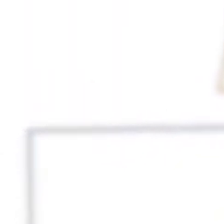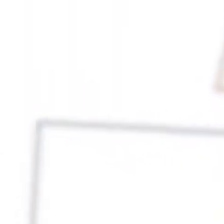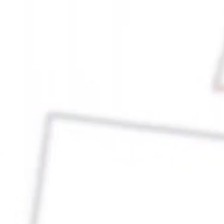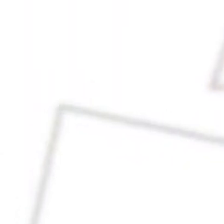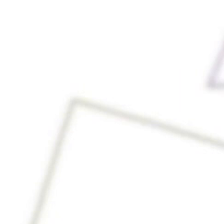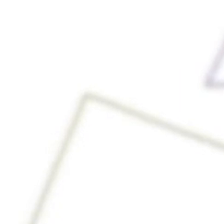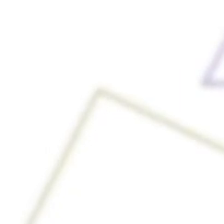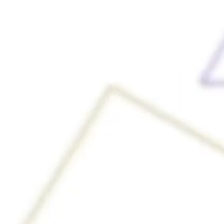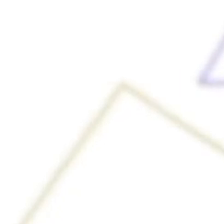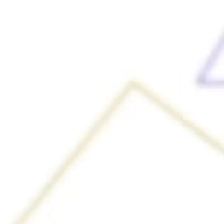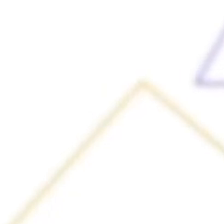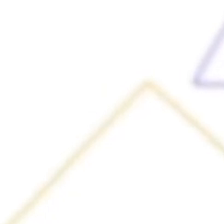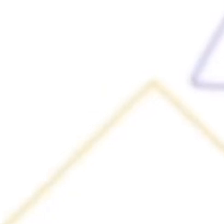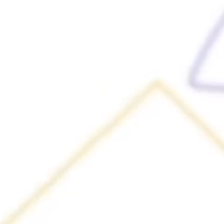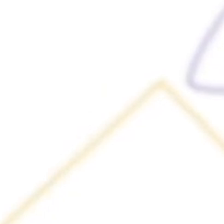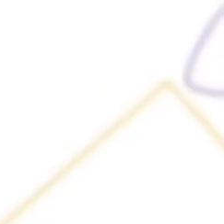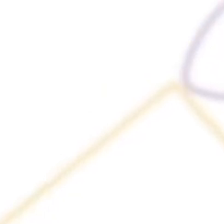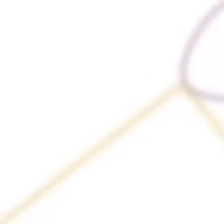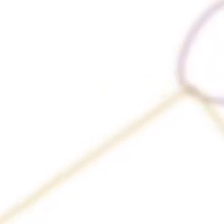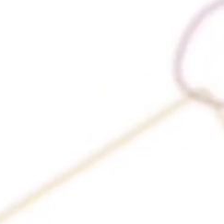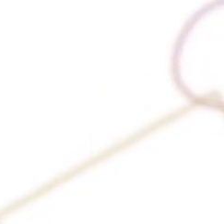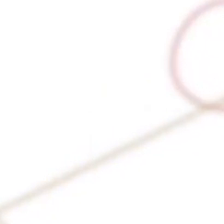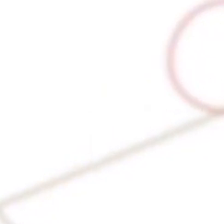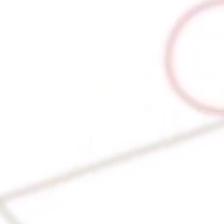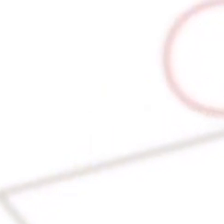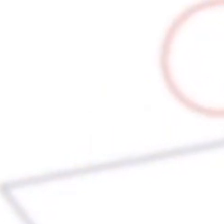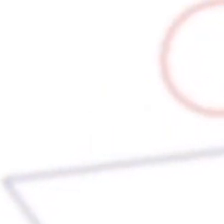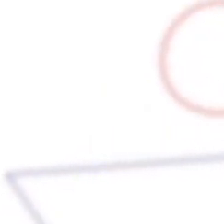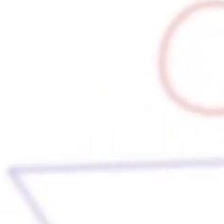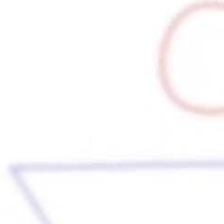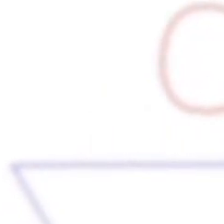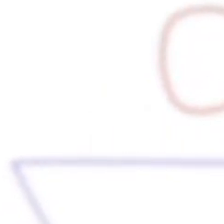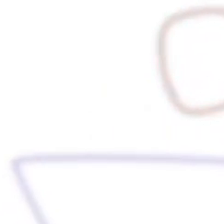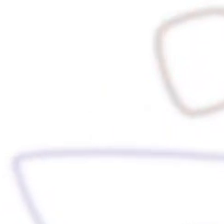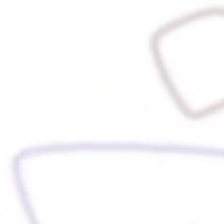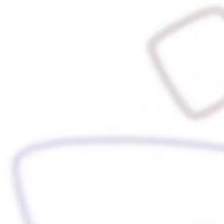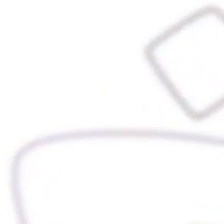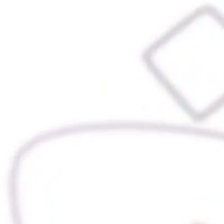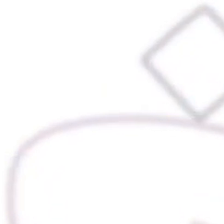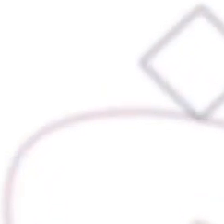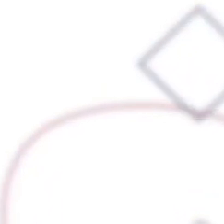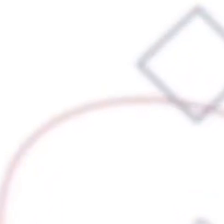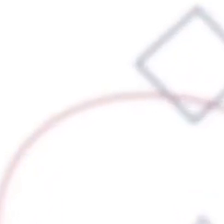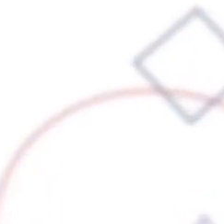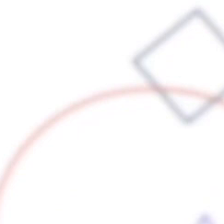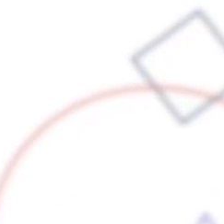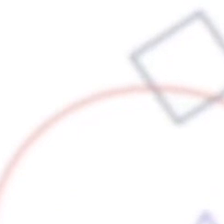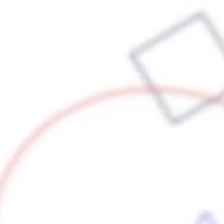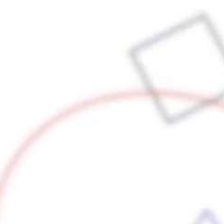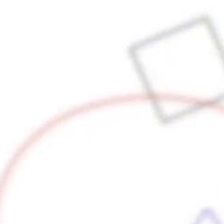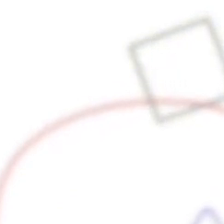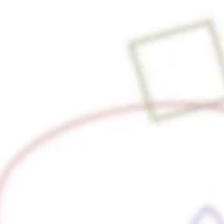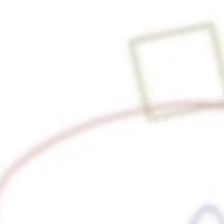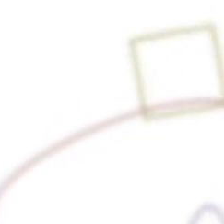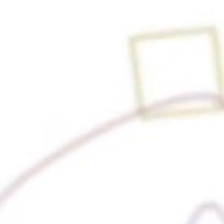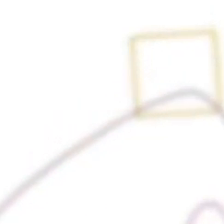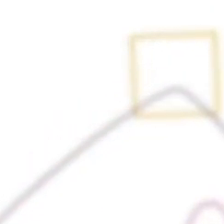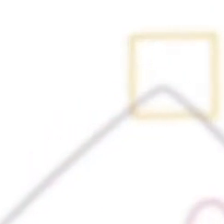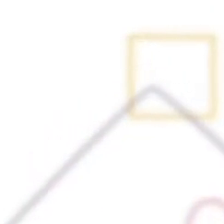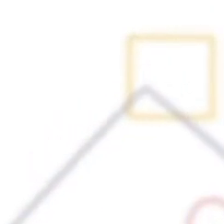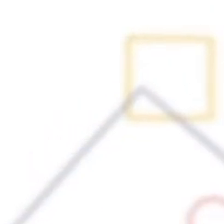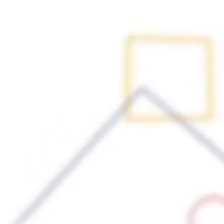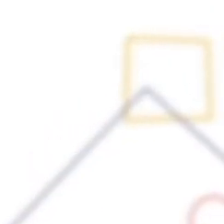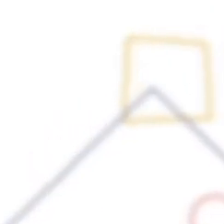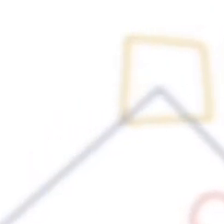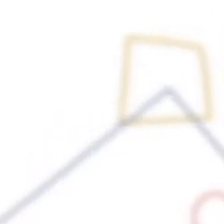a reconocer los elementos y propiedades de las ecuaciones e inecuaciones que hemos encontrado en nuestro día a día, es decir,